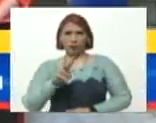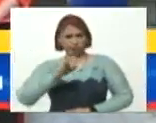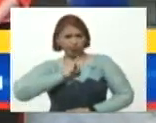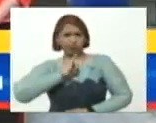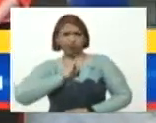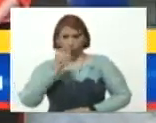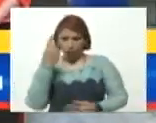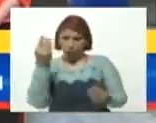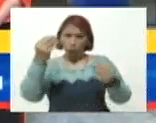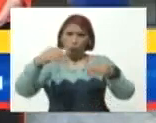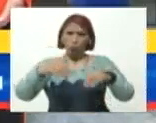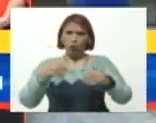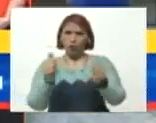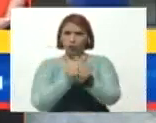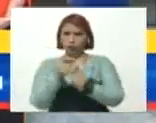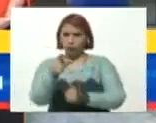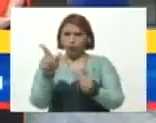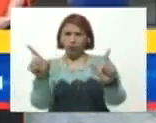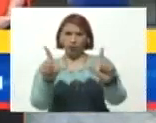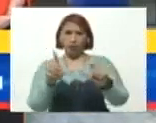Estoy de acuerdo con Teletuya.